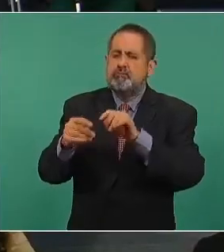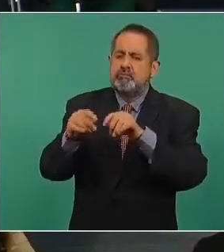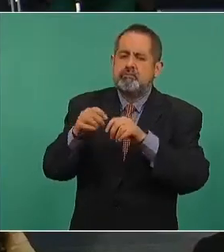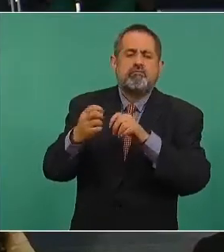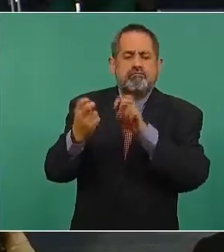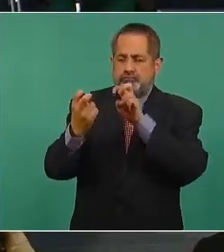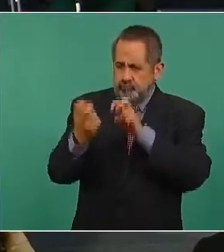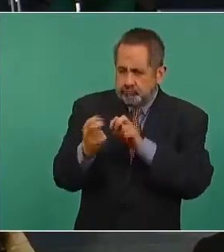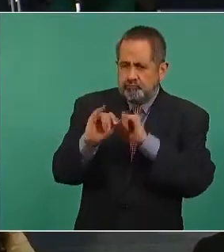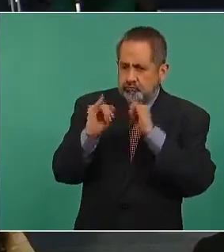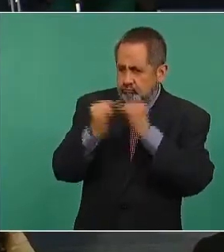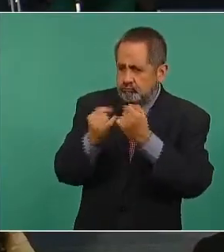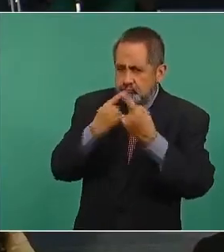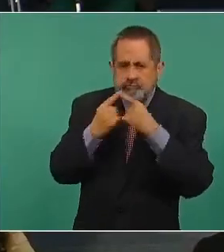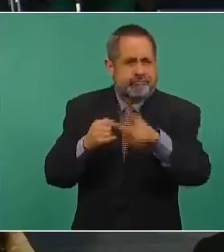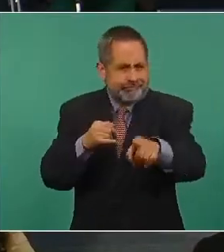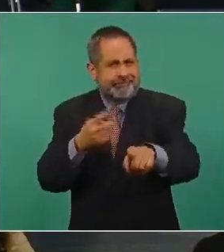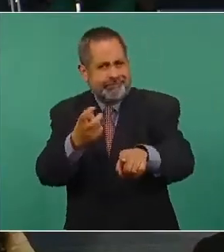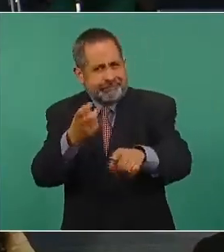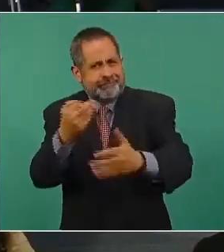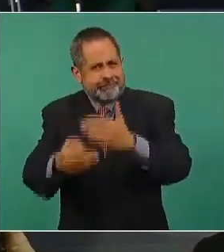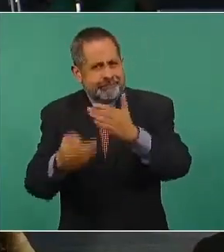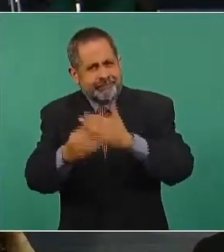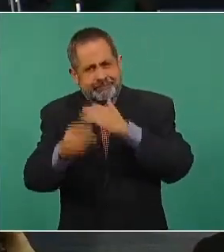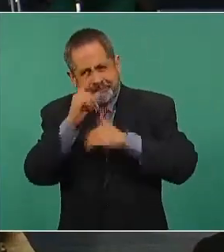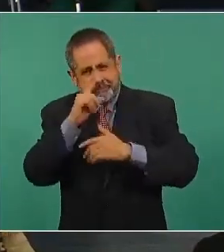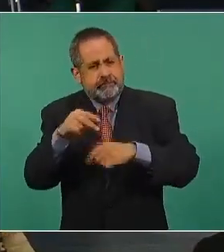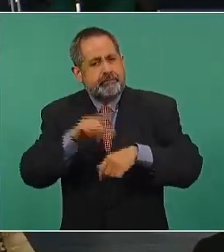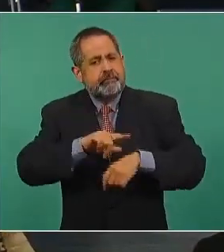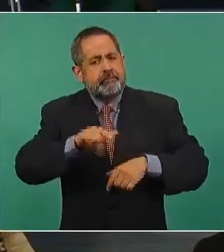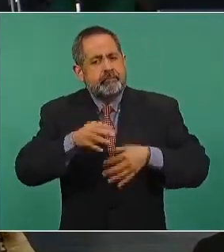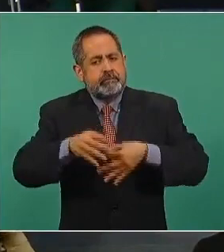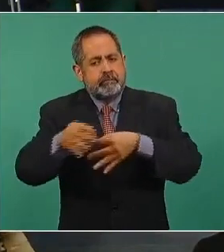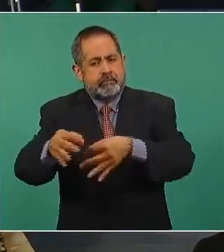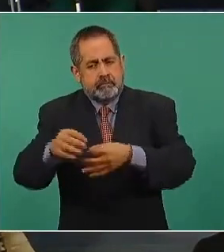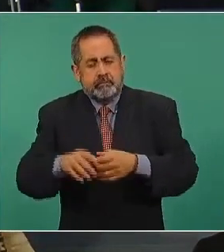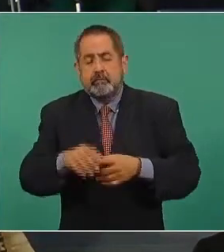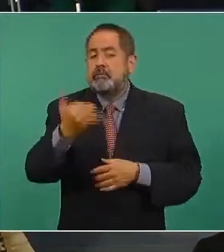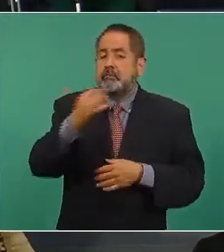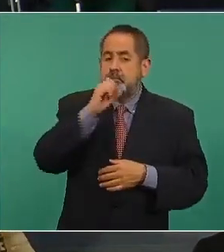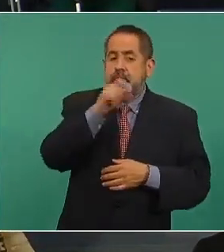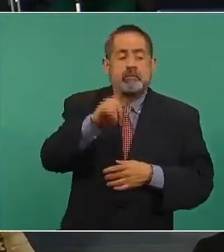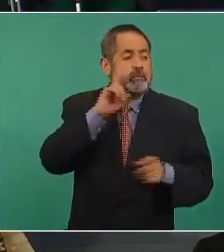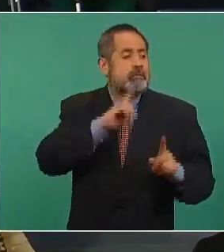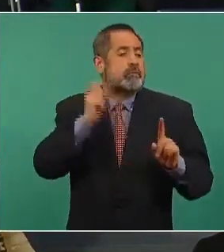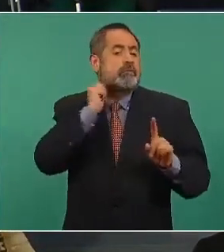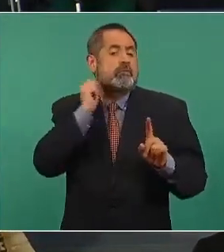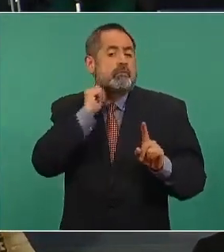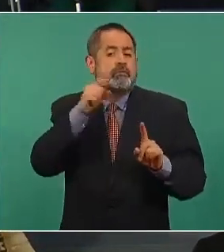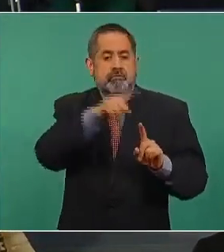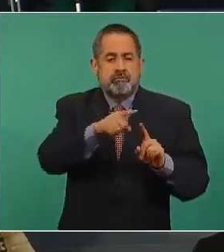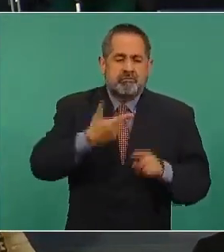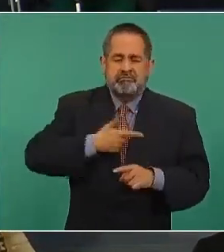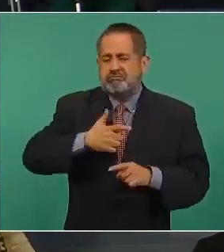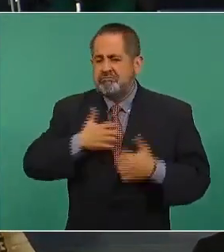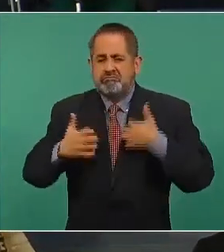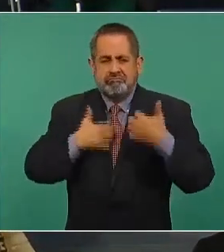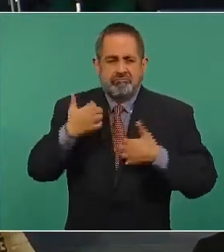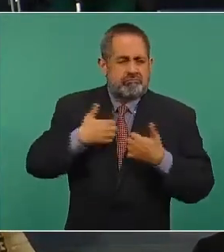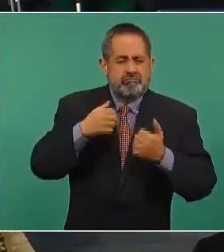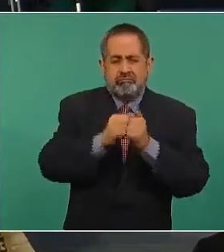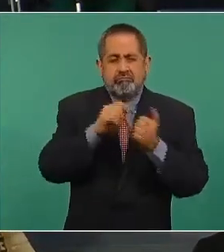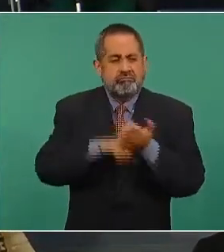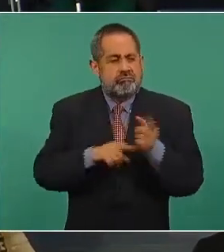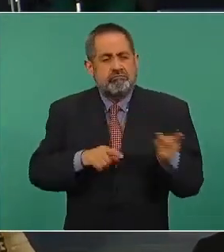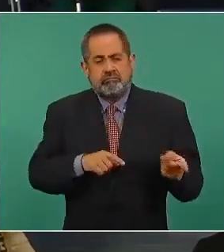sí, que también estaba pendiente y bueno, pues la senadora petrolera que también está a disgusto e inconforme